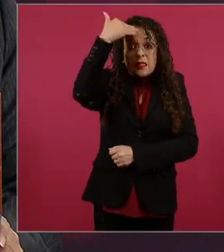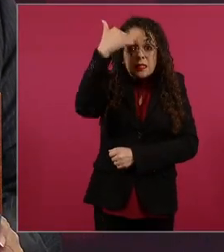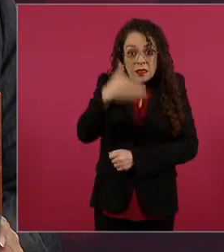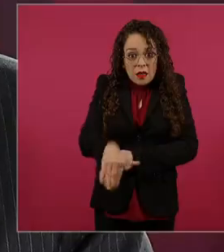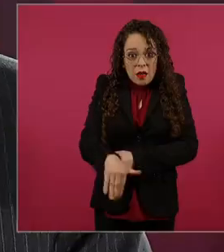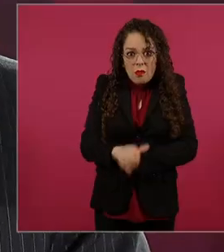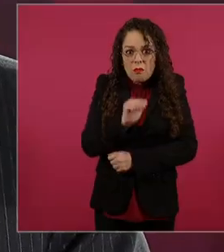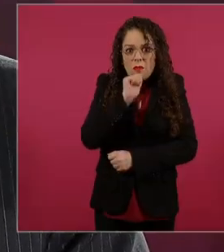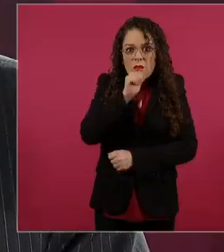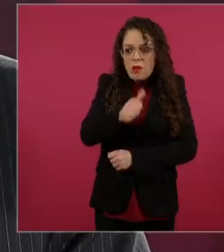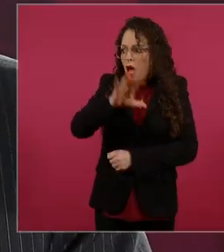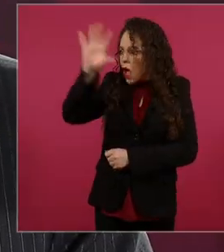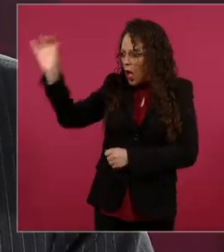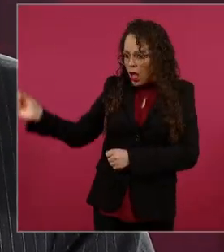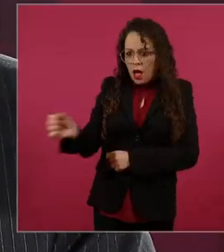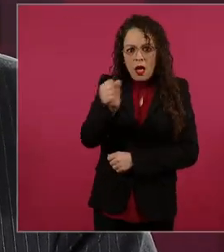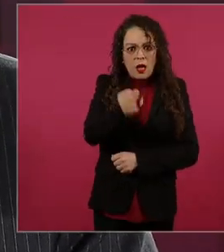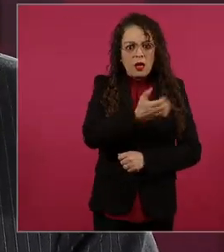De México